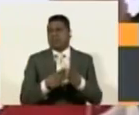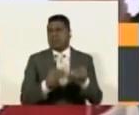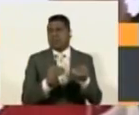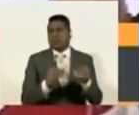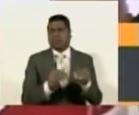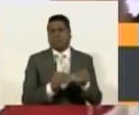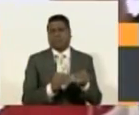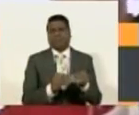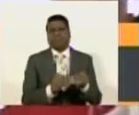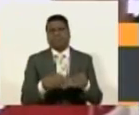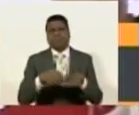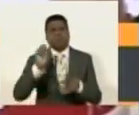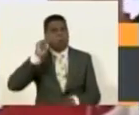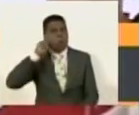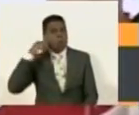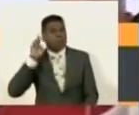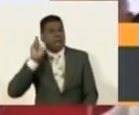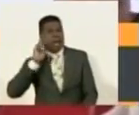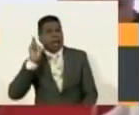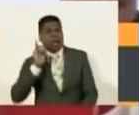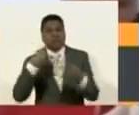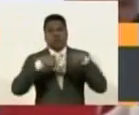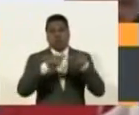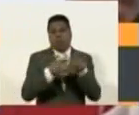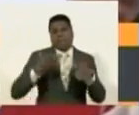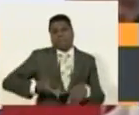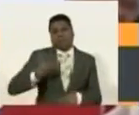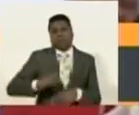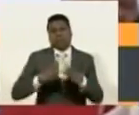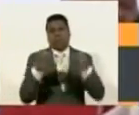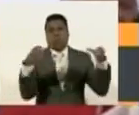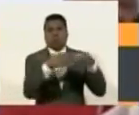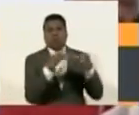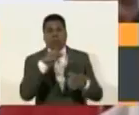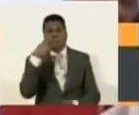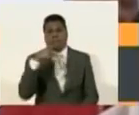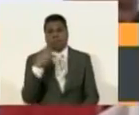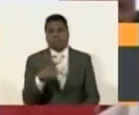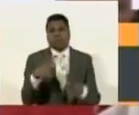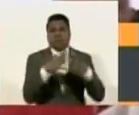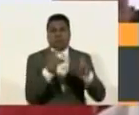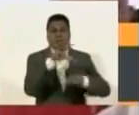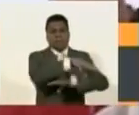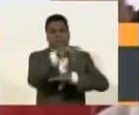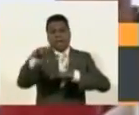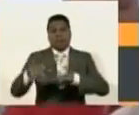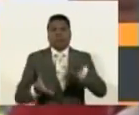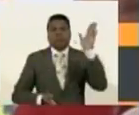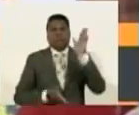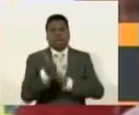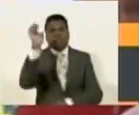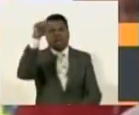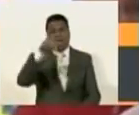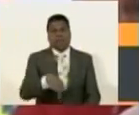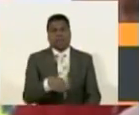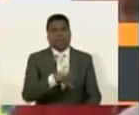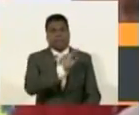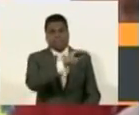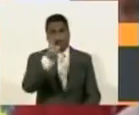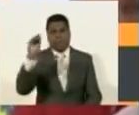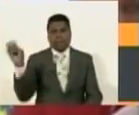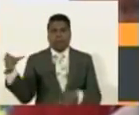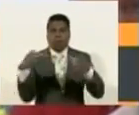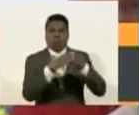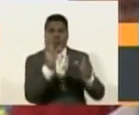mucha radio, por eso la importancia que tengan aquí los equipos políticos estadales, y ustedes tienen que irse de aquí a convocar a los